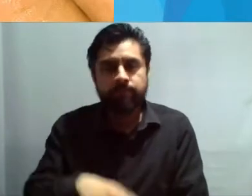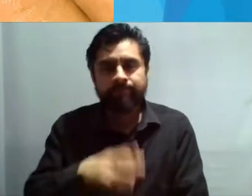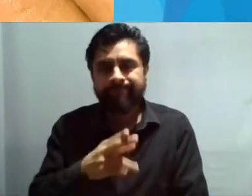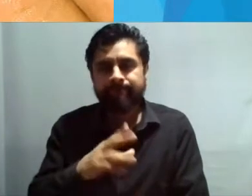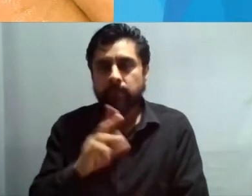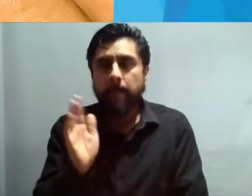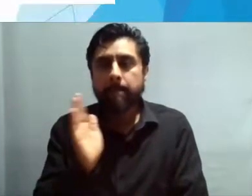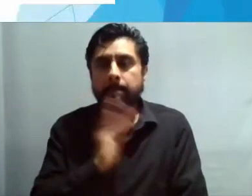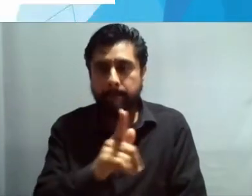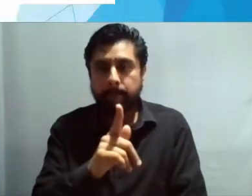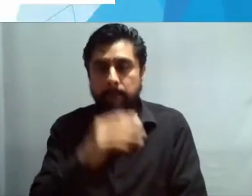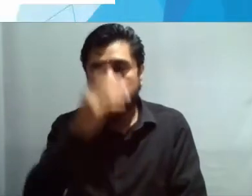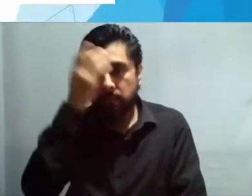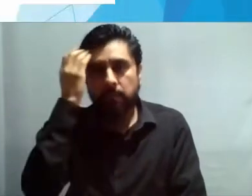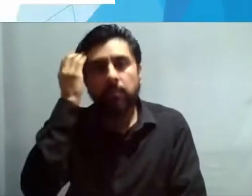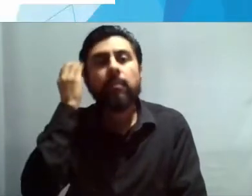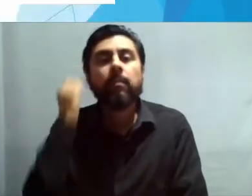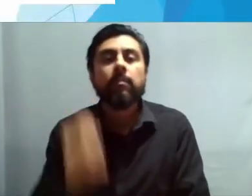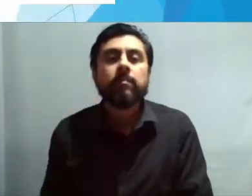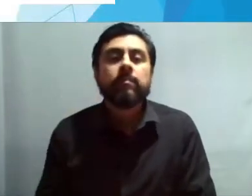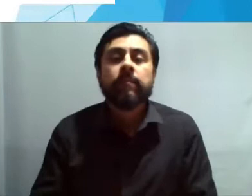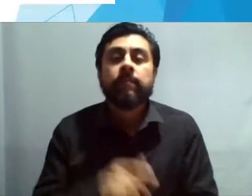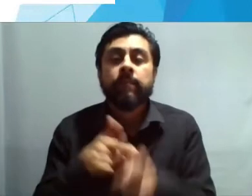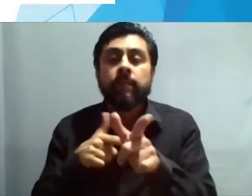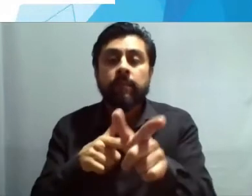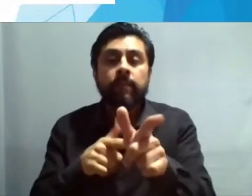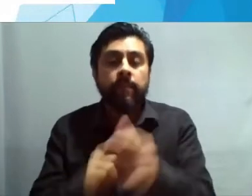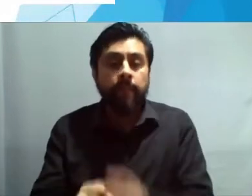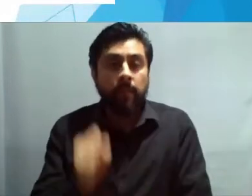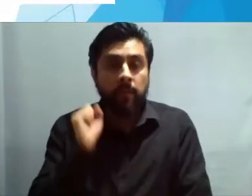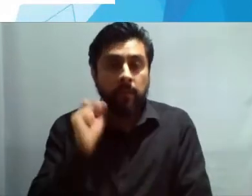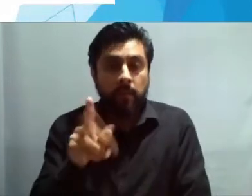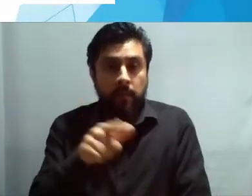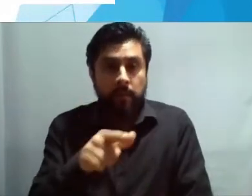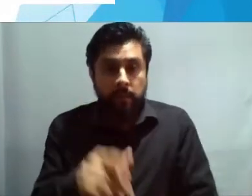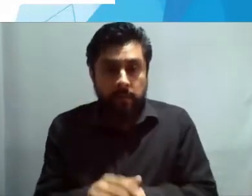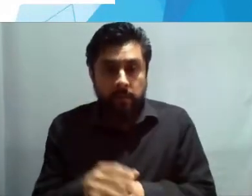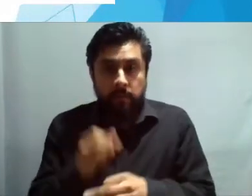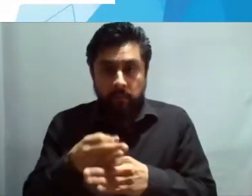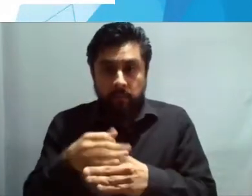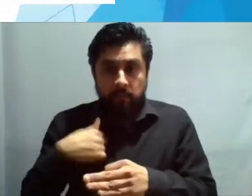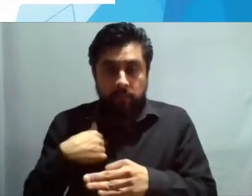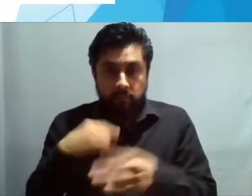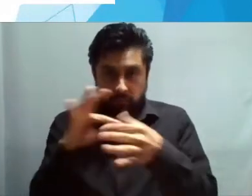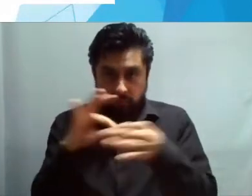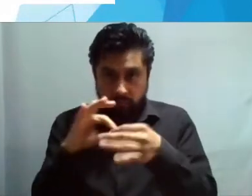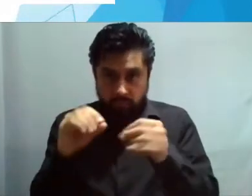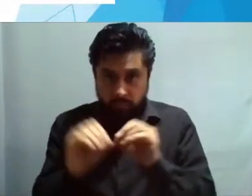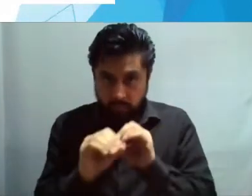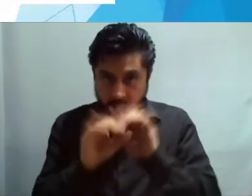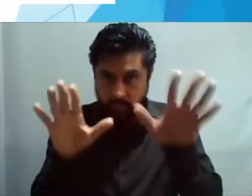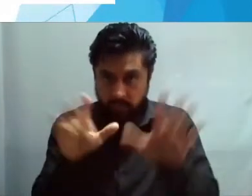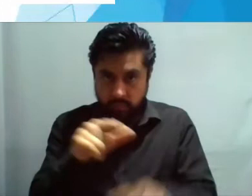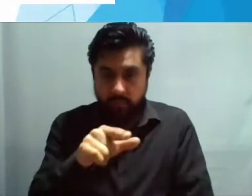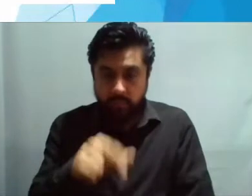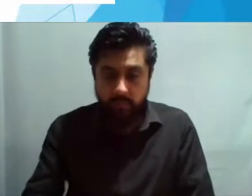Damos la siguiente, por favor. Ok, ahora, yo a lo que quiero llegar es a lo siguiente. En general, el objetivo de